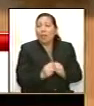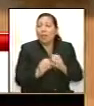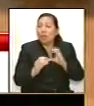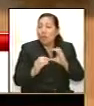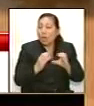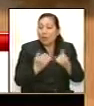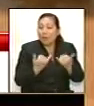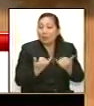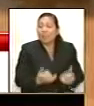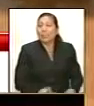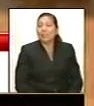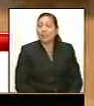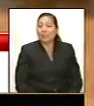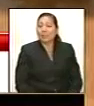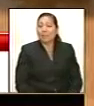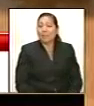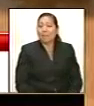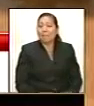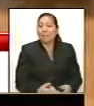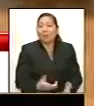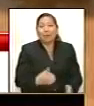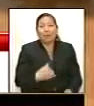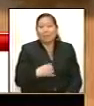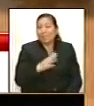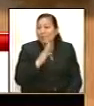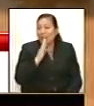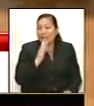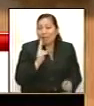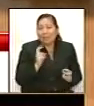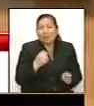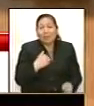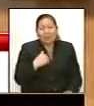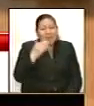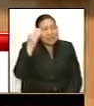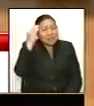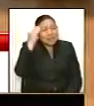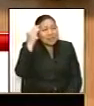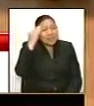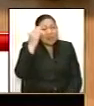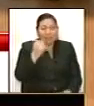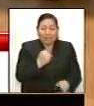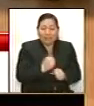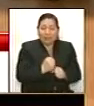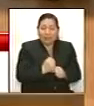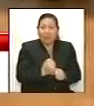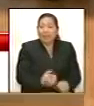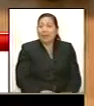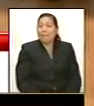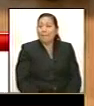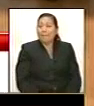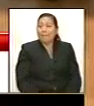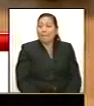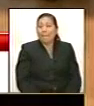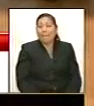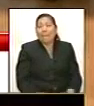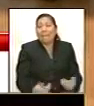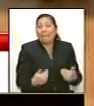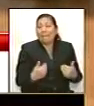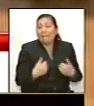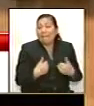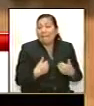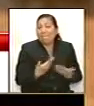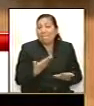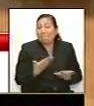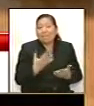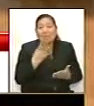conversación en esta mesa, porque casi no se habla mucho del tema. Yo sé que hacen ese trabajo los de la Divindad, y tengo,